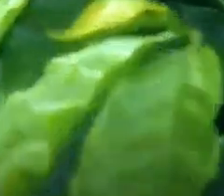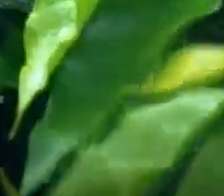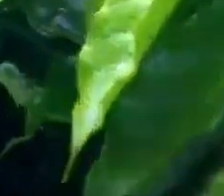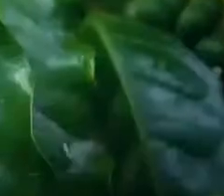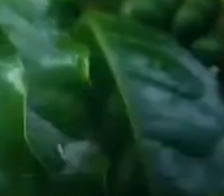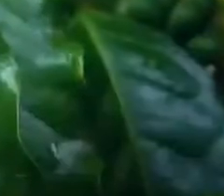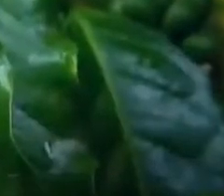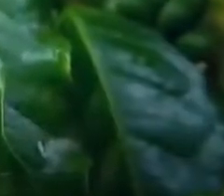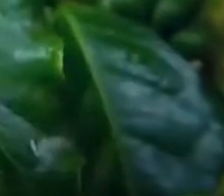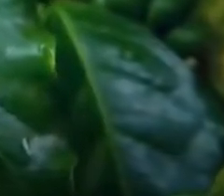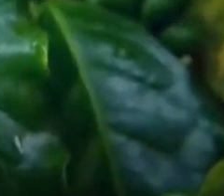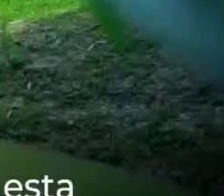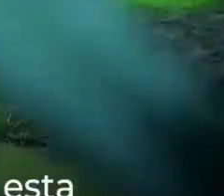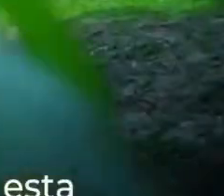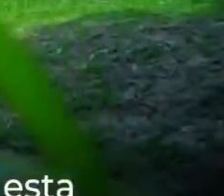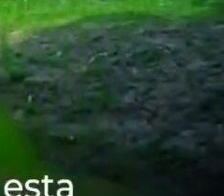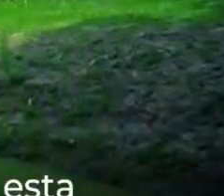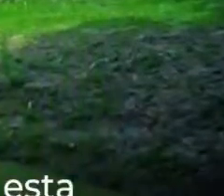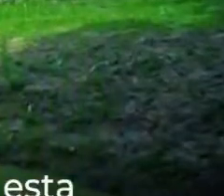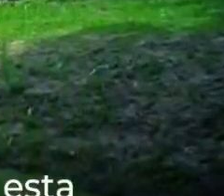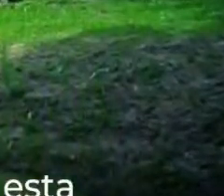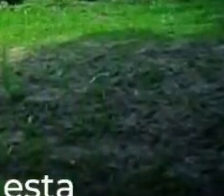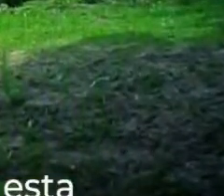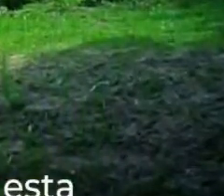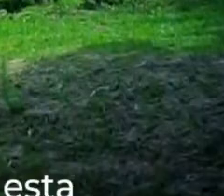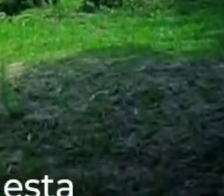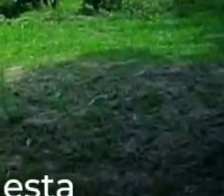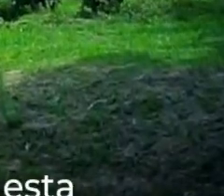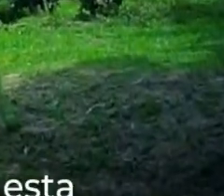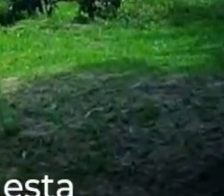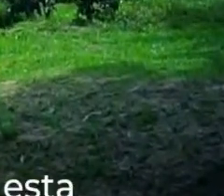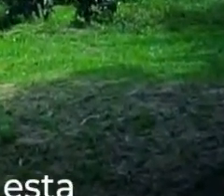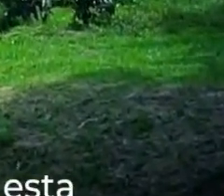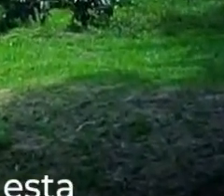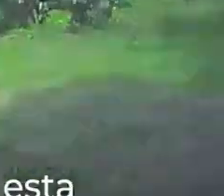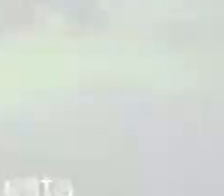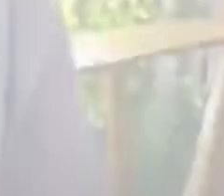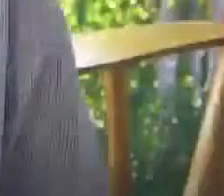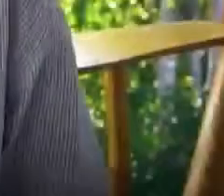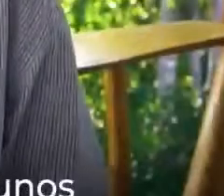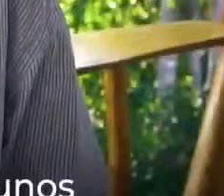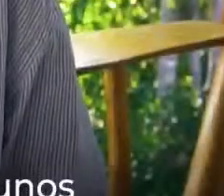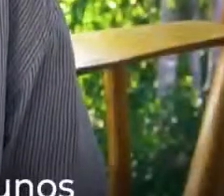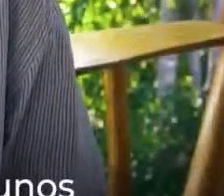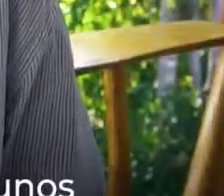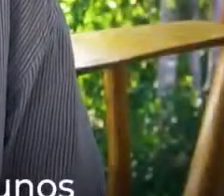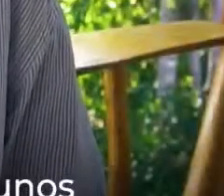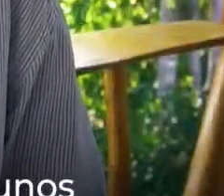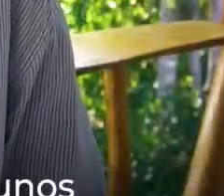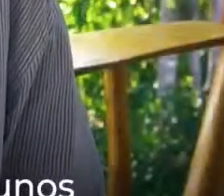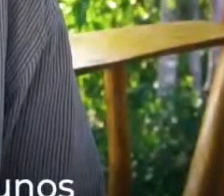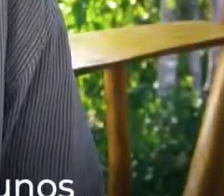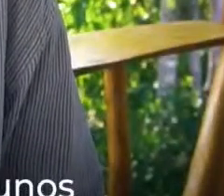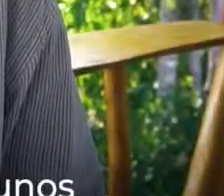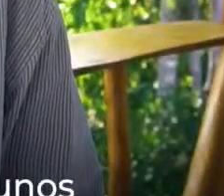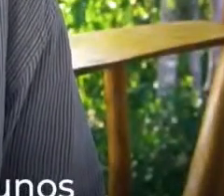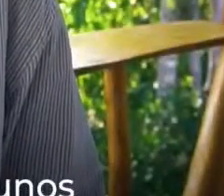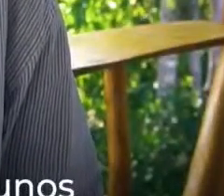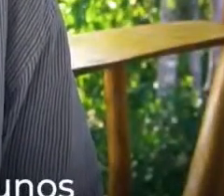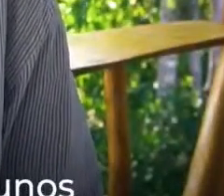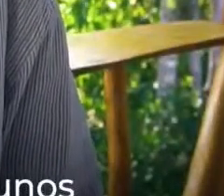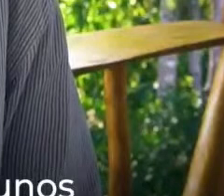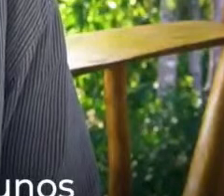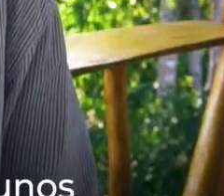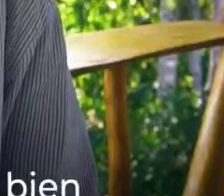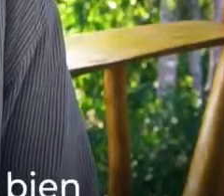actividad es una bonita experiencia y te ayuda a comprender la importancia de esta labor. C'est vraiment une super expérience que de passer quelques jours